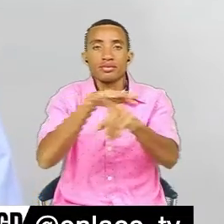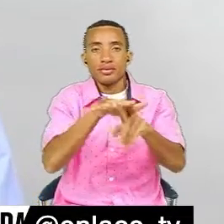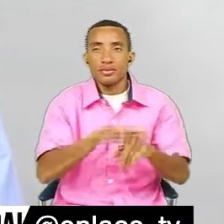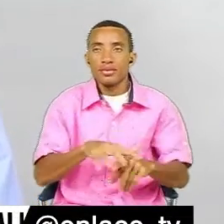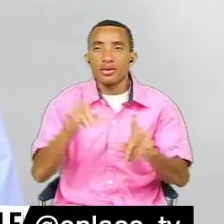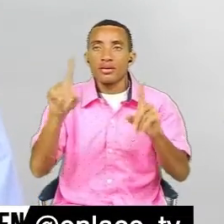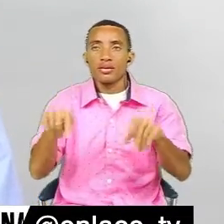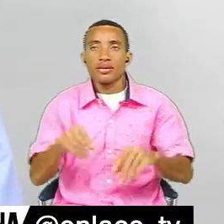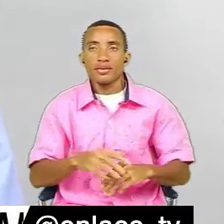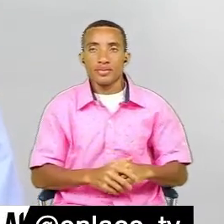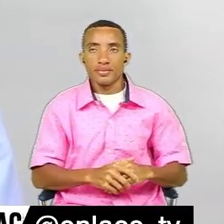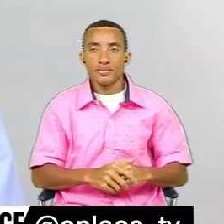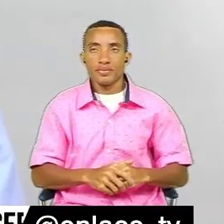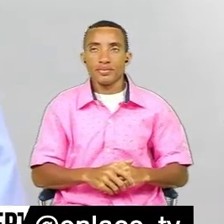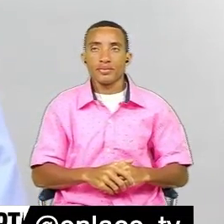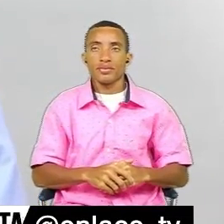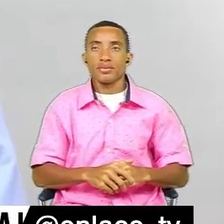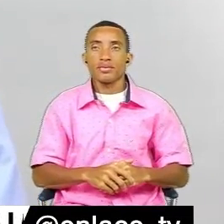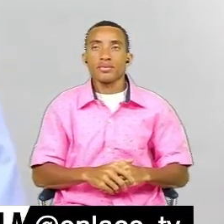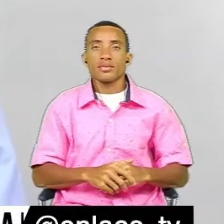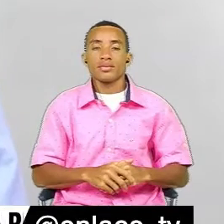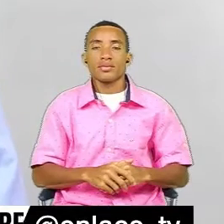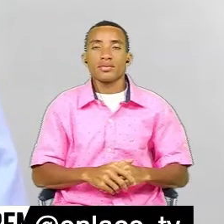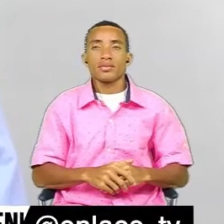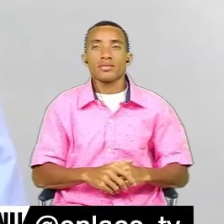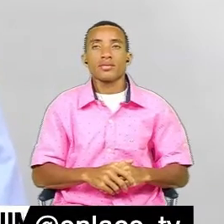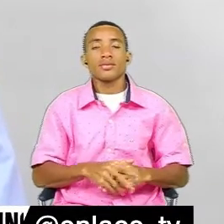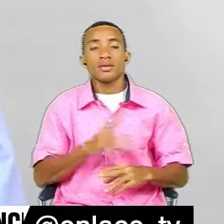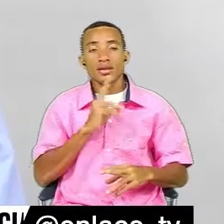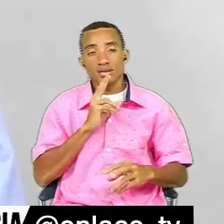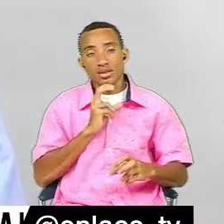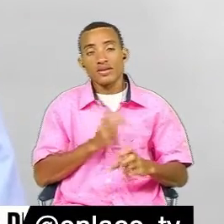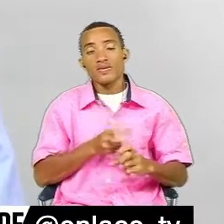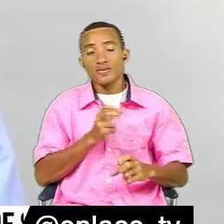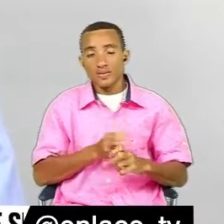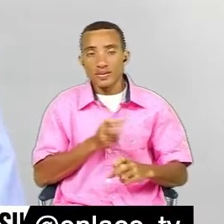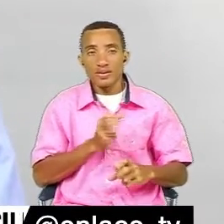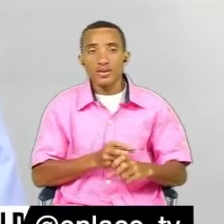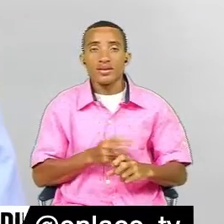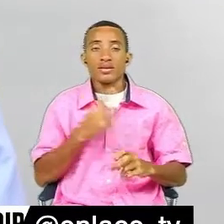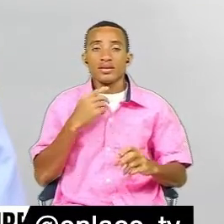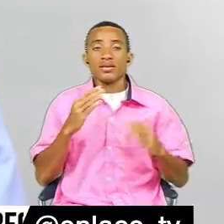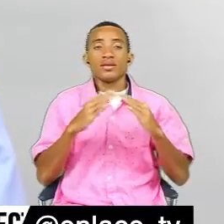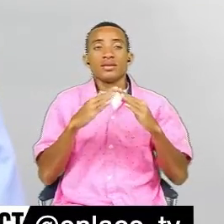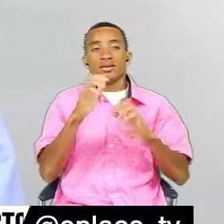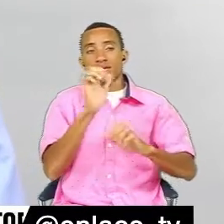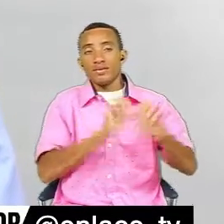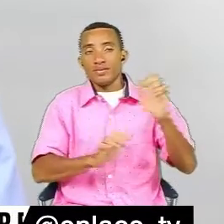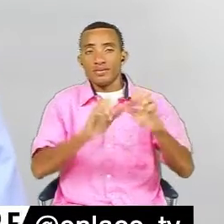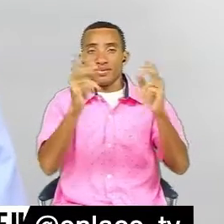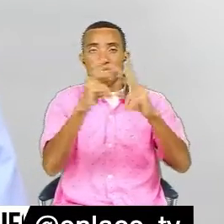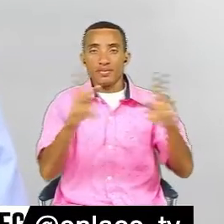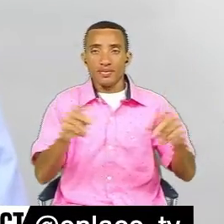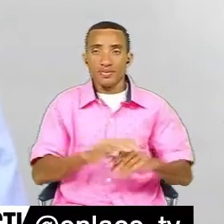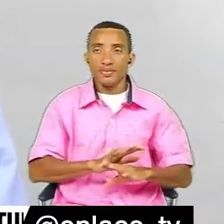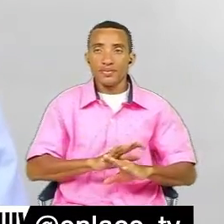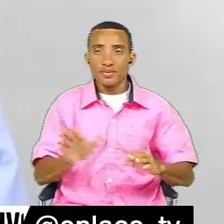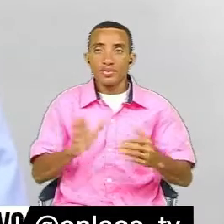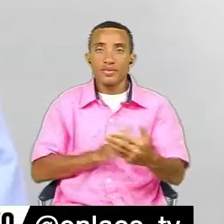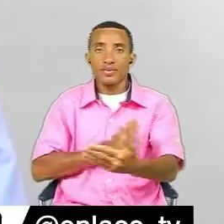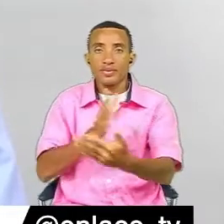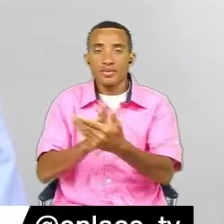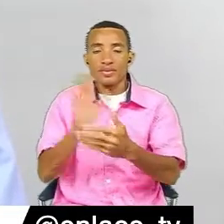respira, les da a todos. Es muy complicado. La Defensoría ha hecho toda la diligencia, se ha reunido hasta con las gobernaciones